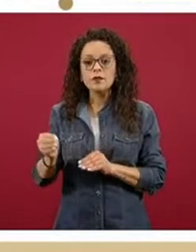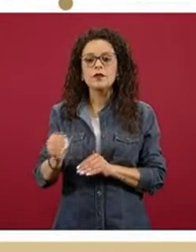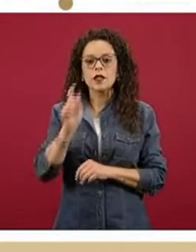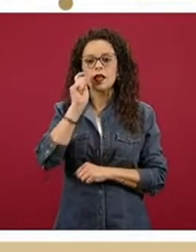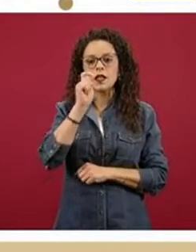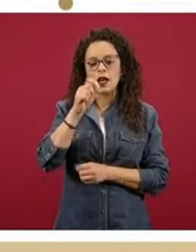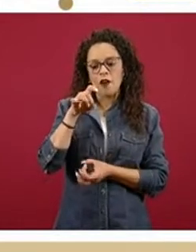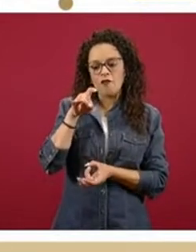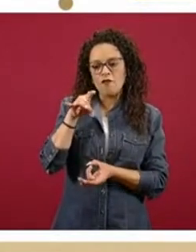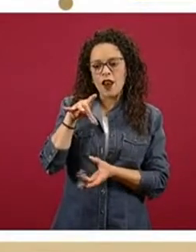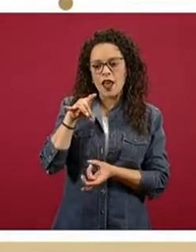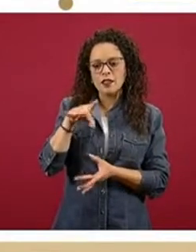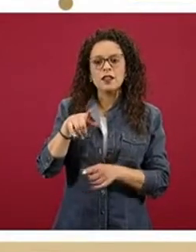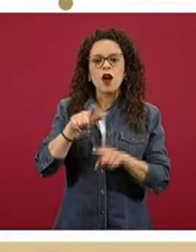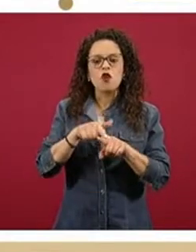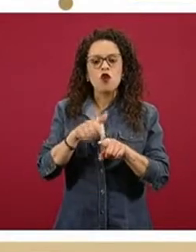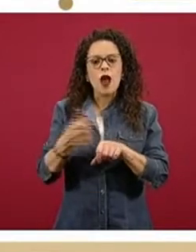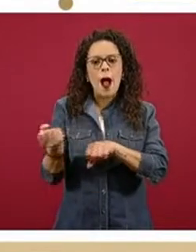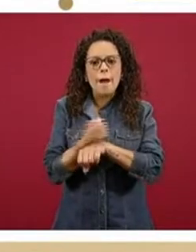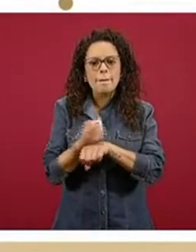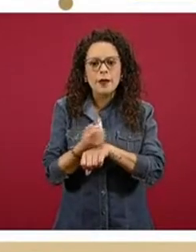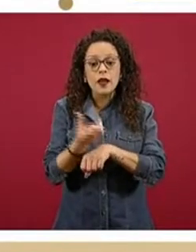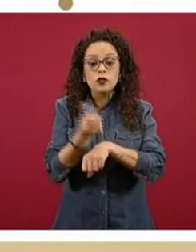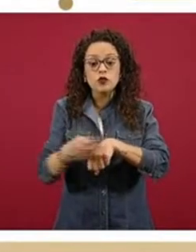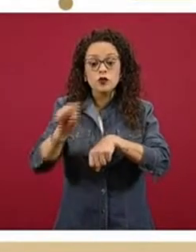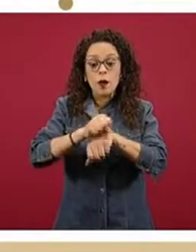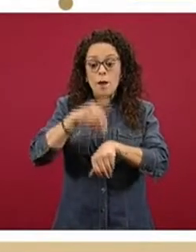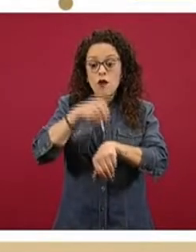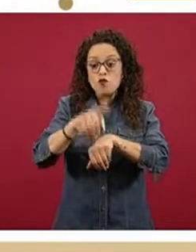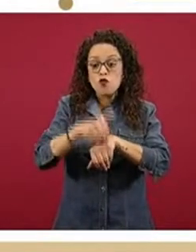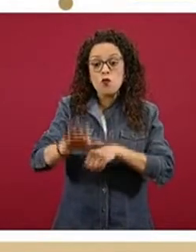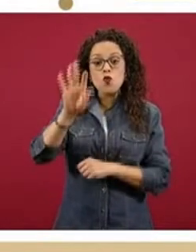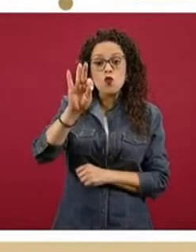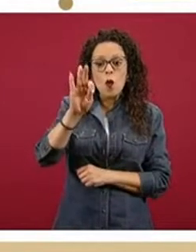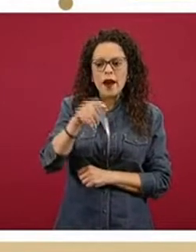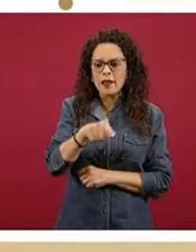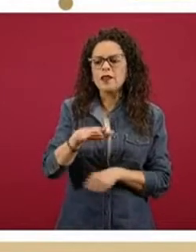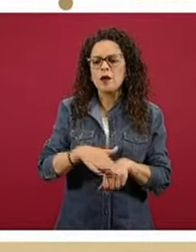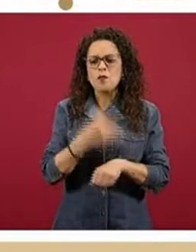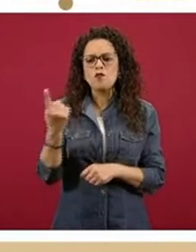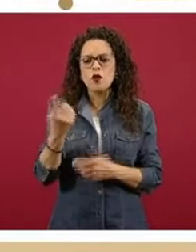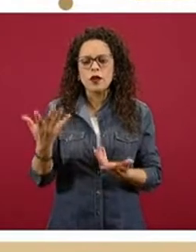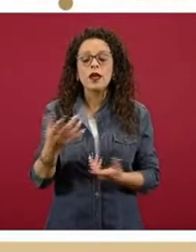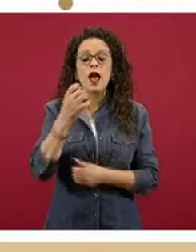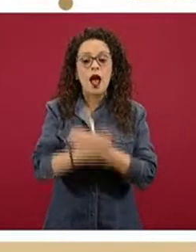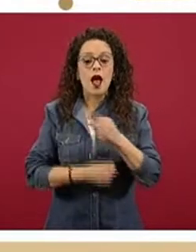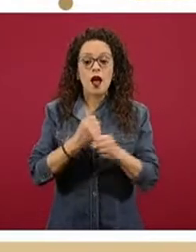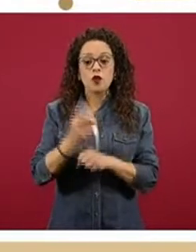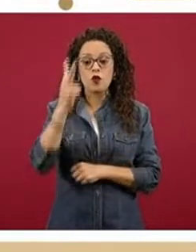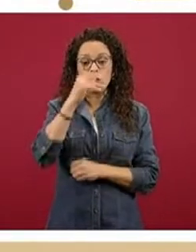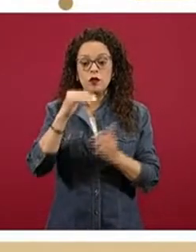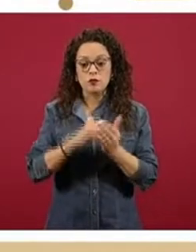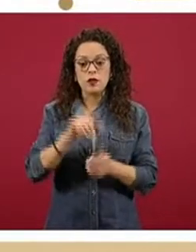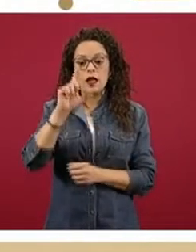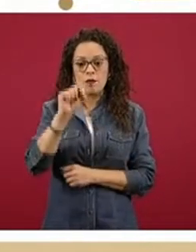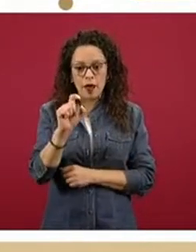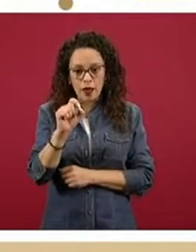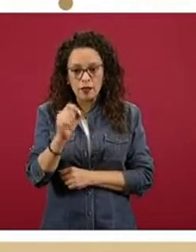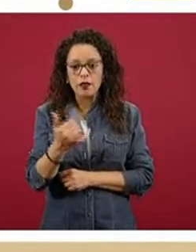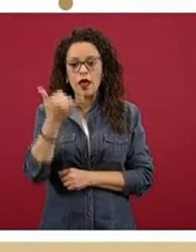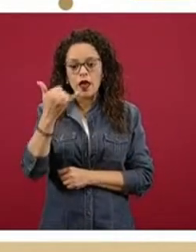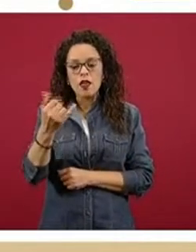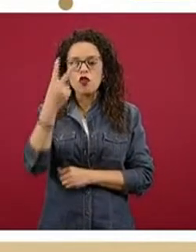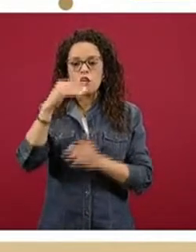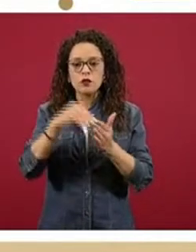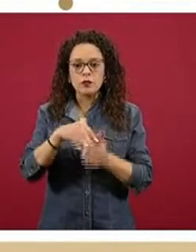la semana 40. ¿Por qué? Porque estamos graficándoles la semana 40 del año 2020 y la semana 40 del año